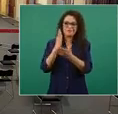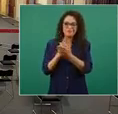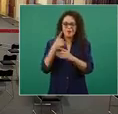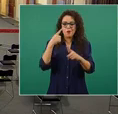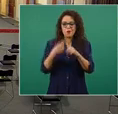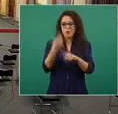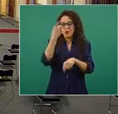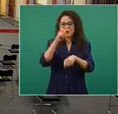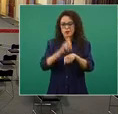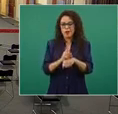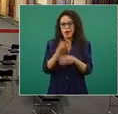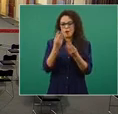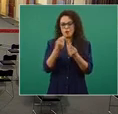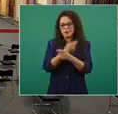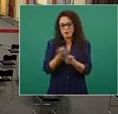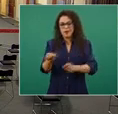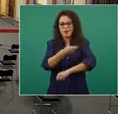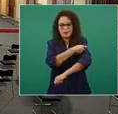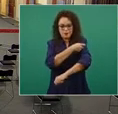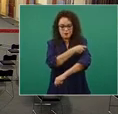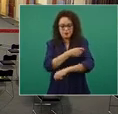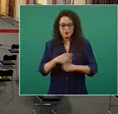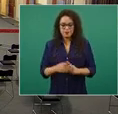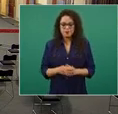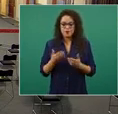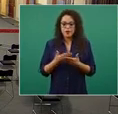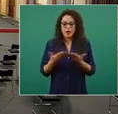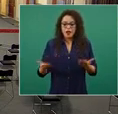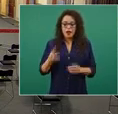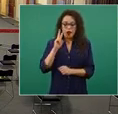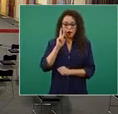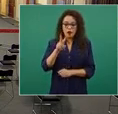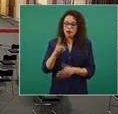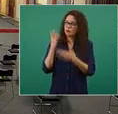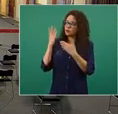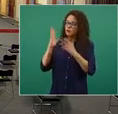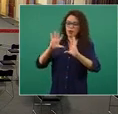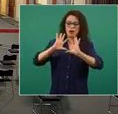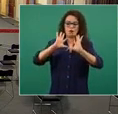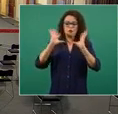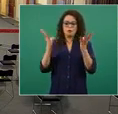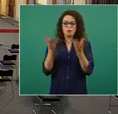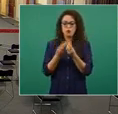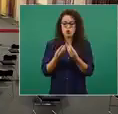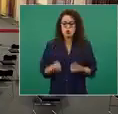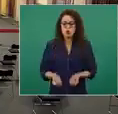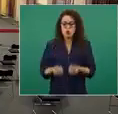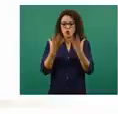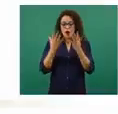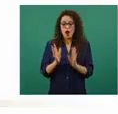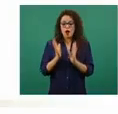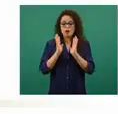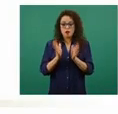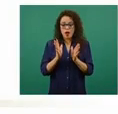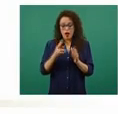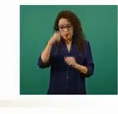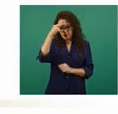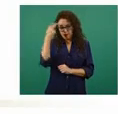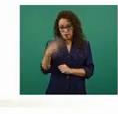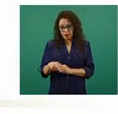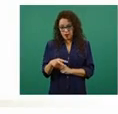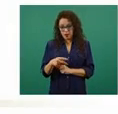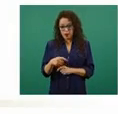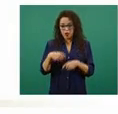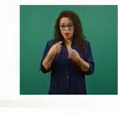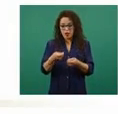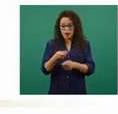pasamos a la siguiente diapositiva, vamos a ver el acumulado de dosis hasta el momento colocadas en todo el país, alrededor de